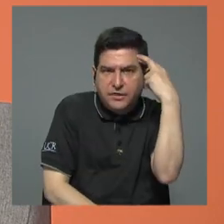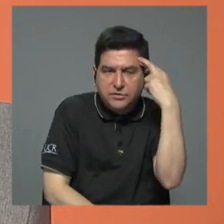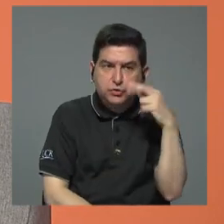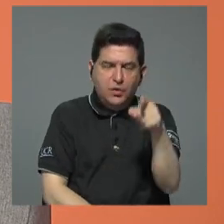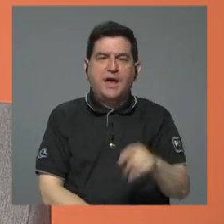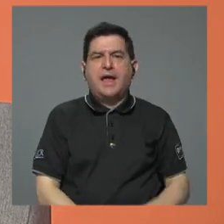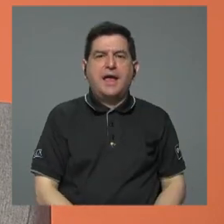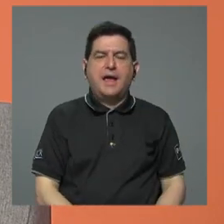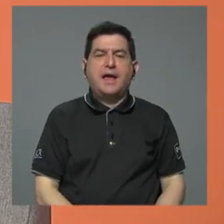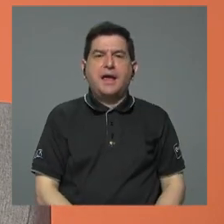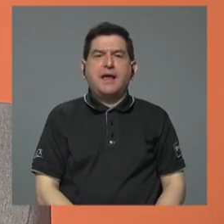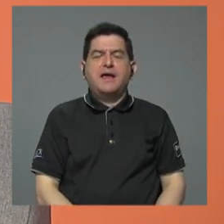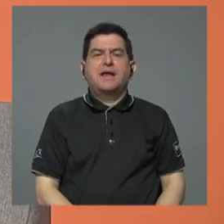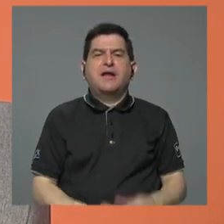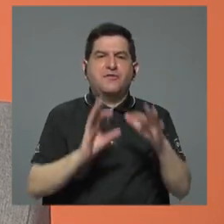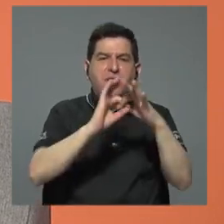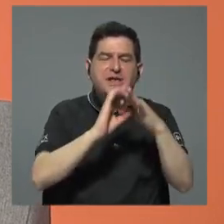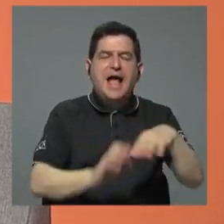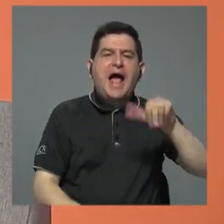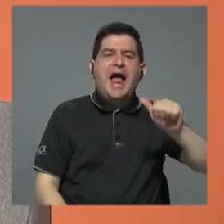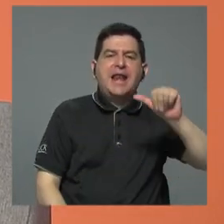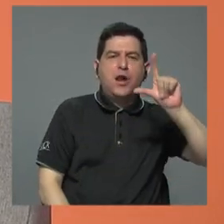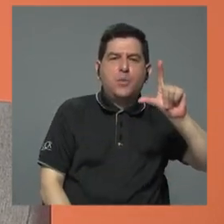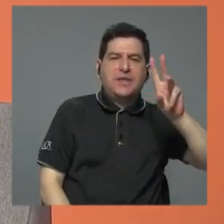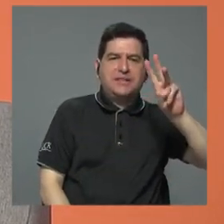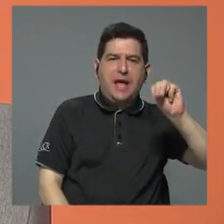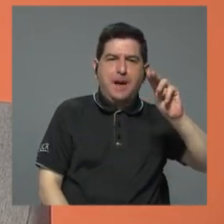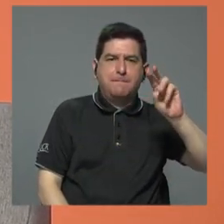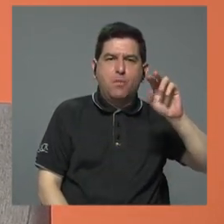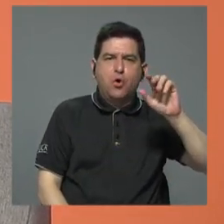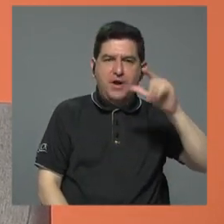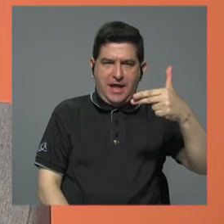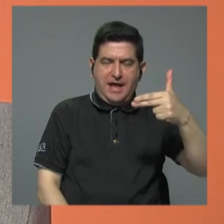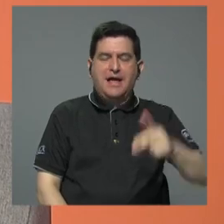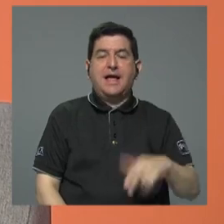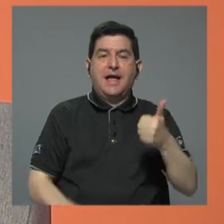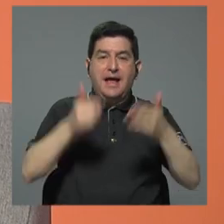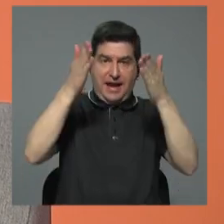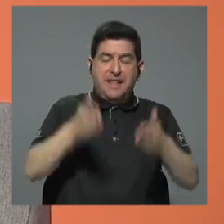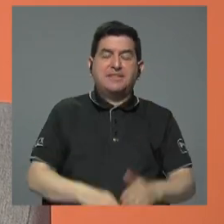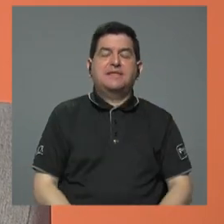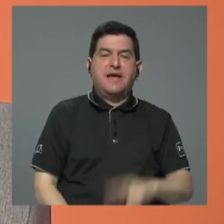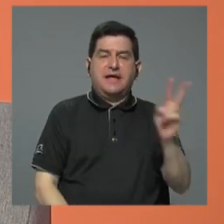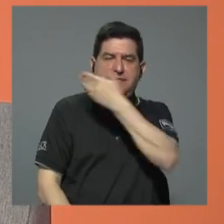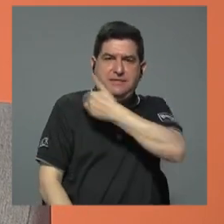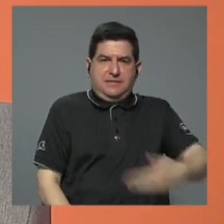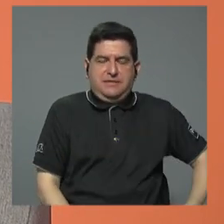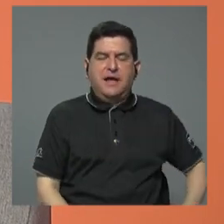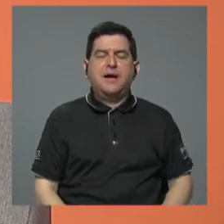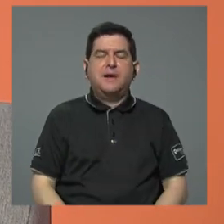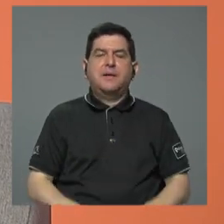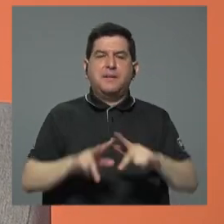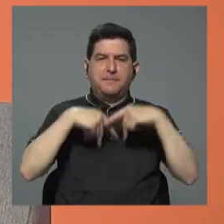es cuñado de Ana Lupita Mora Chinchilla, quien es candidata a vicepresidenta y a diputada por